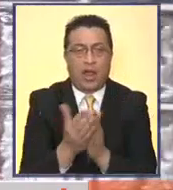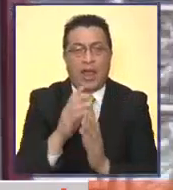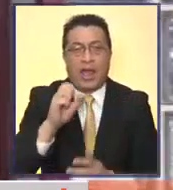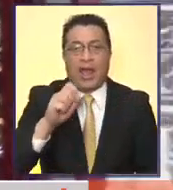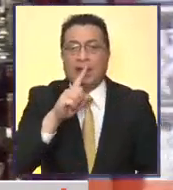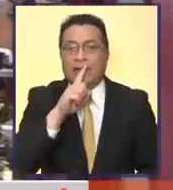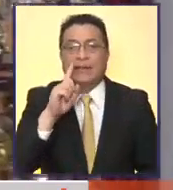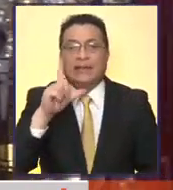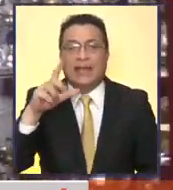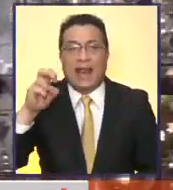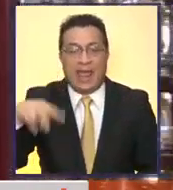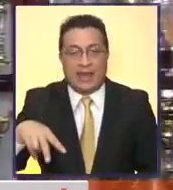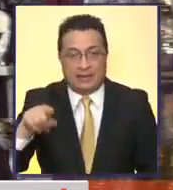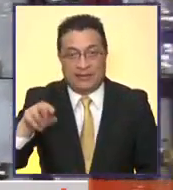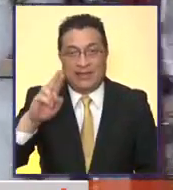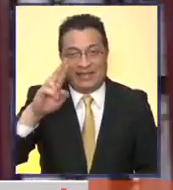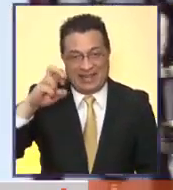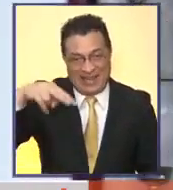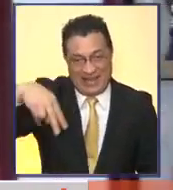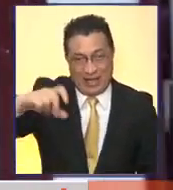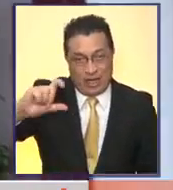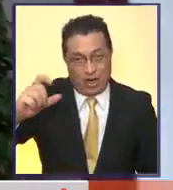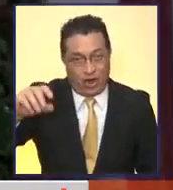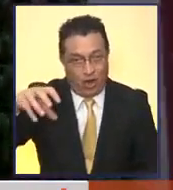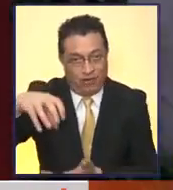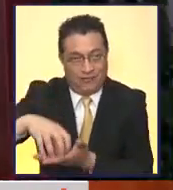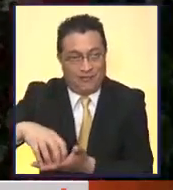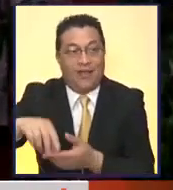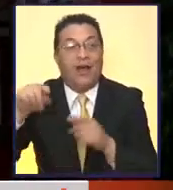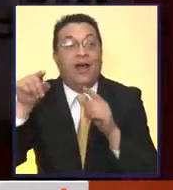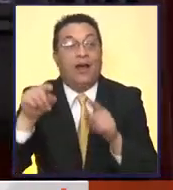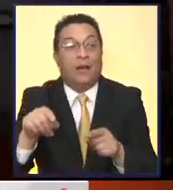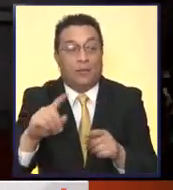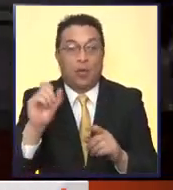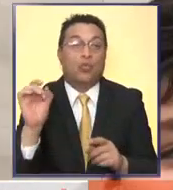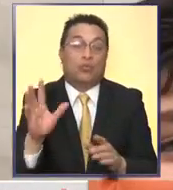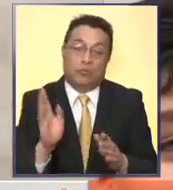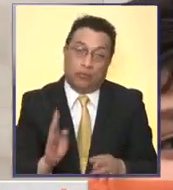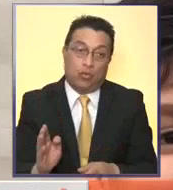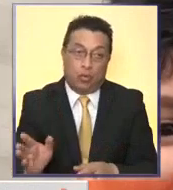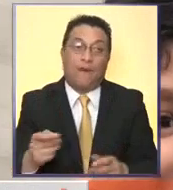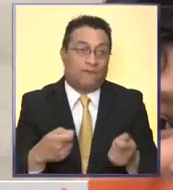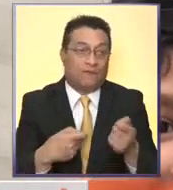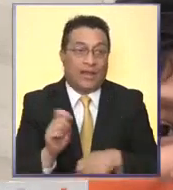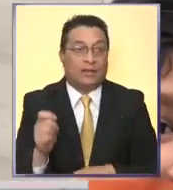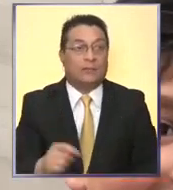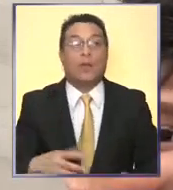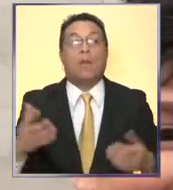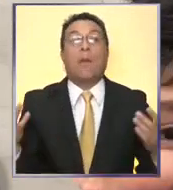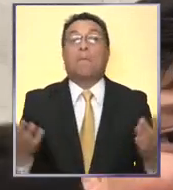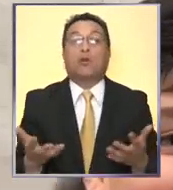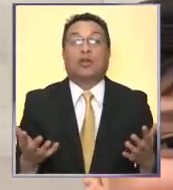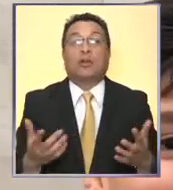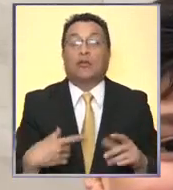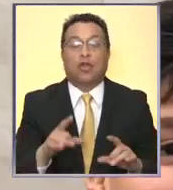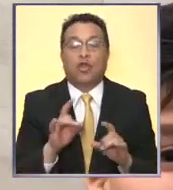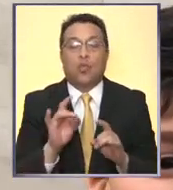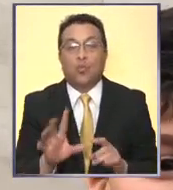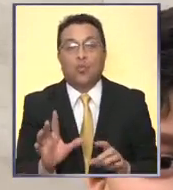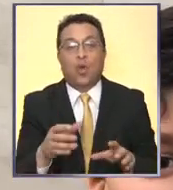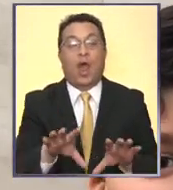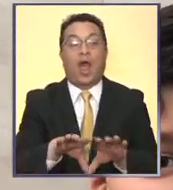en Rengo, pero que dicen es la única forma de darle continuidad a las clases. Porque por no un acuerdo de